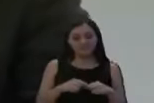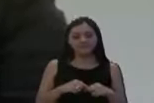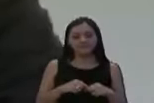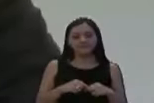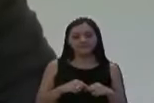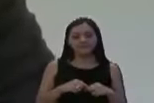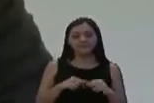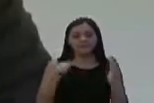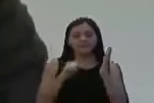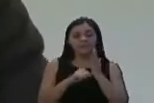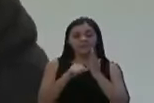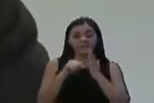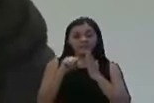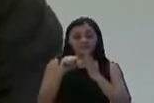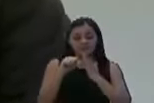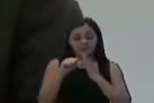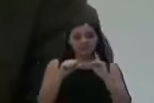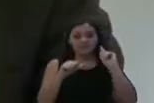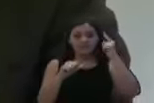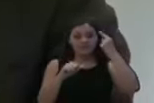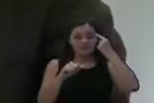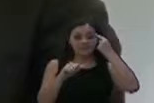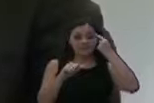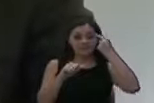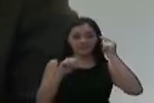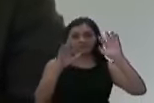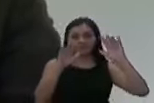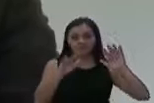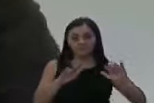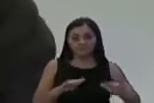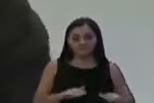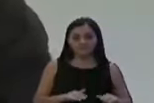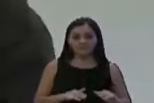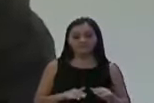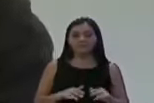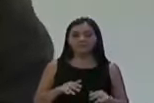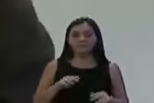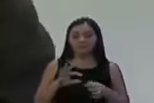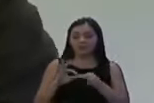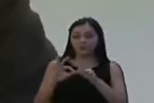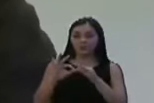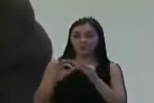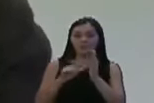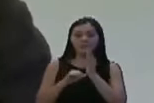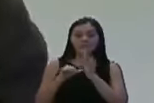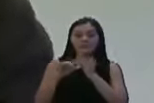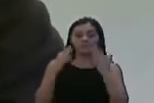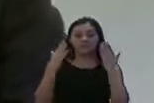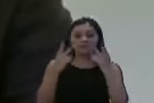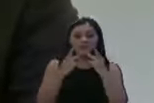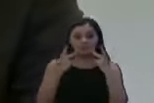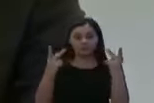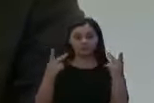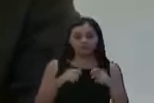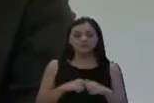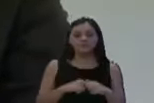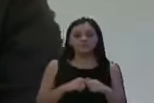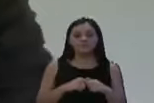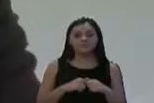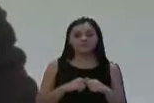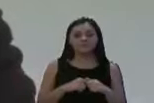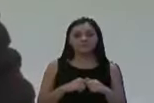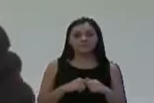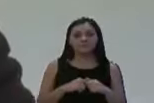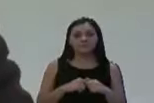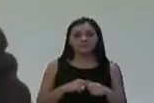señores ministros secretarios de estado autoridad del gobierno nacional a nuestra compañera Paola Carvajal ministra de transporte y Obras Públicas fíjense